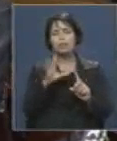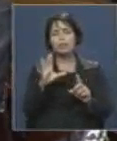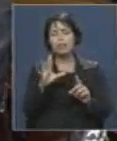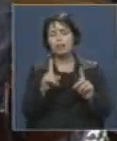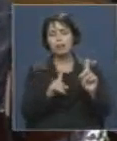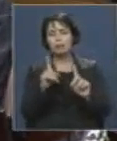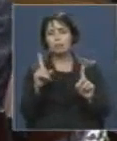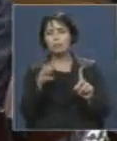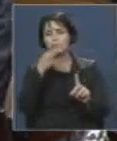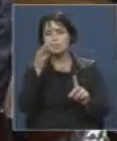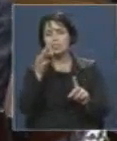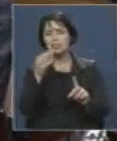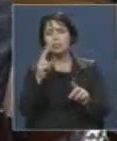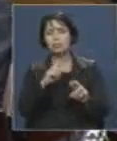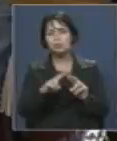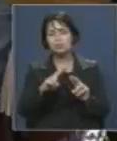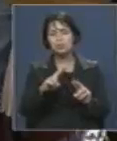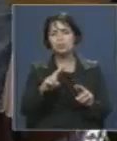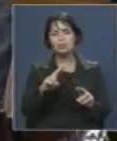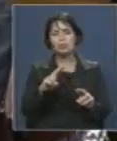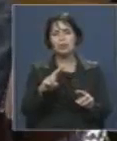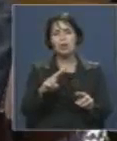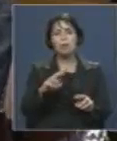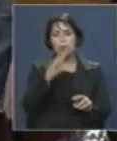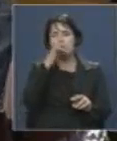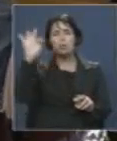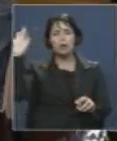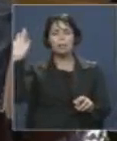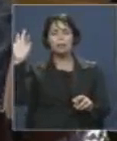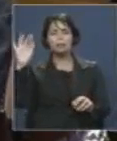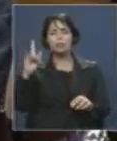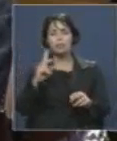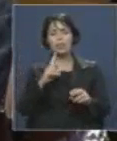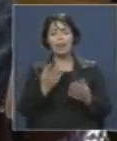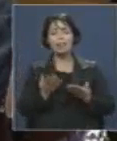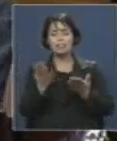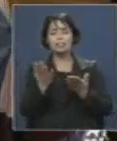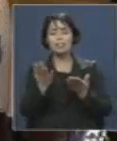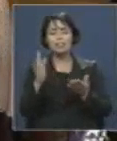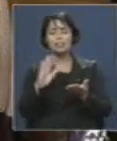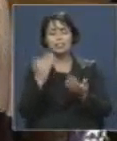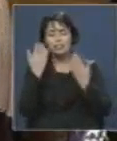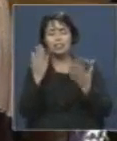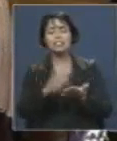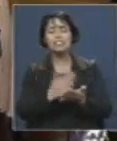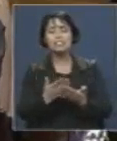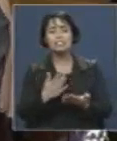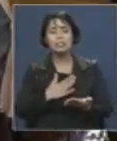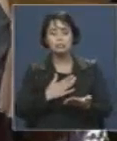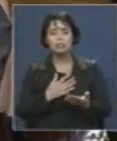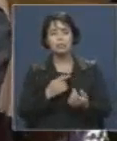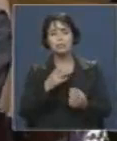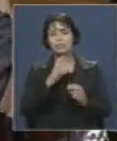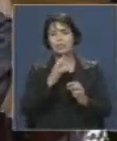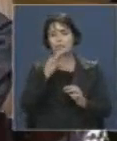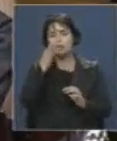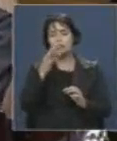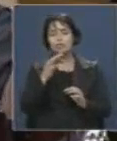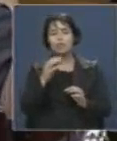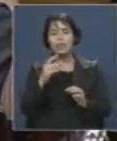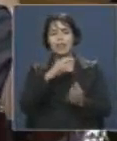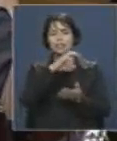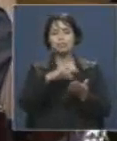algún día hicieron el juramento hipocrático. Y como si fuera poco todo esto, en el reportaje titulado La ciudad